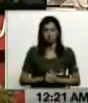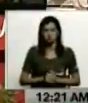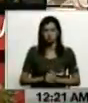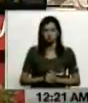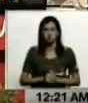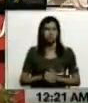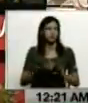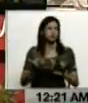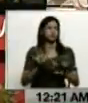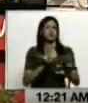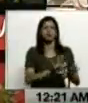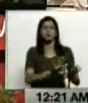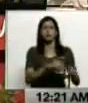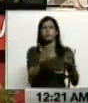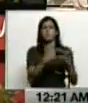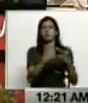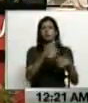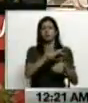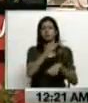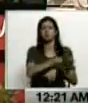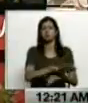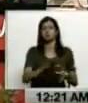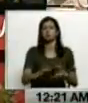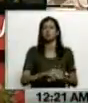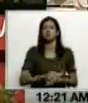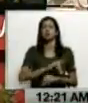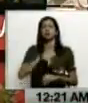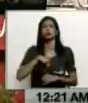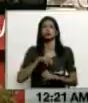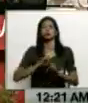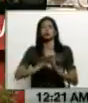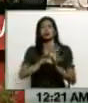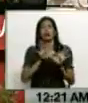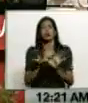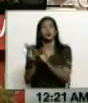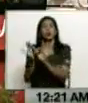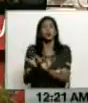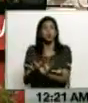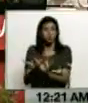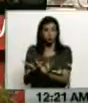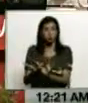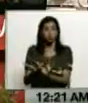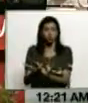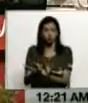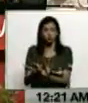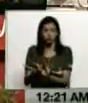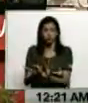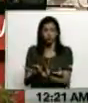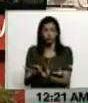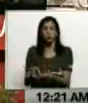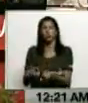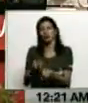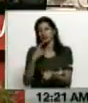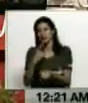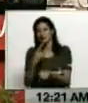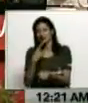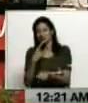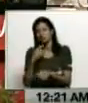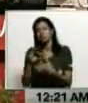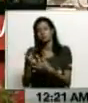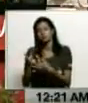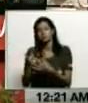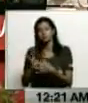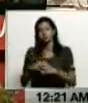enero son sus peleas nosotros nos hemos mantenido muy claros y Unidos excepto como los llama aquí